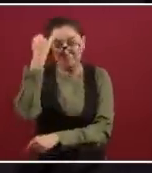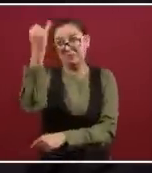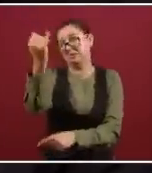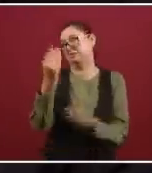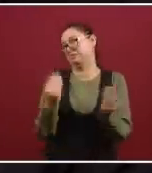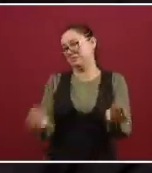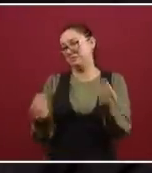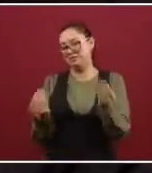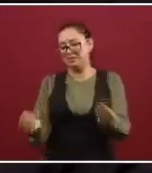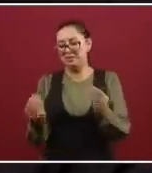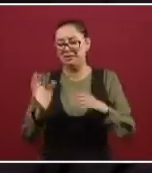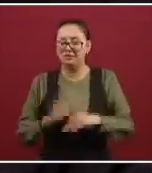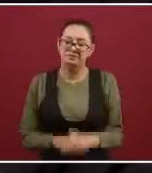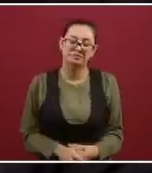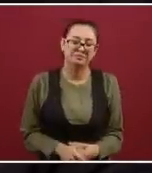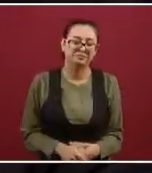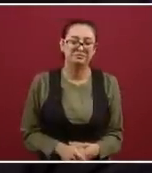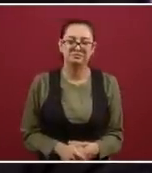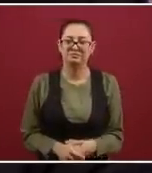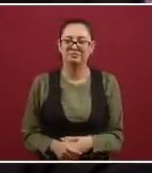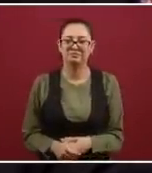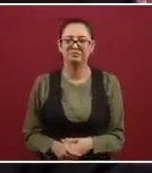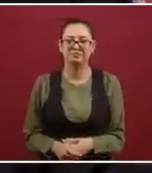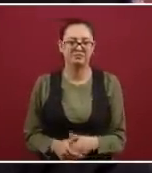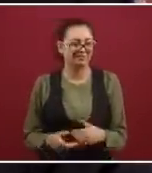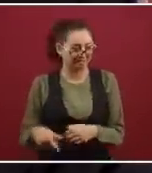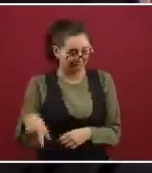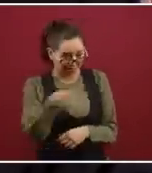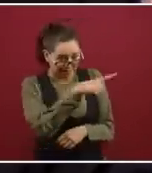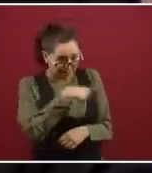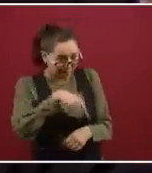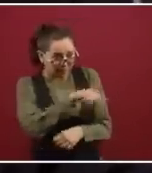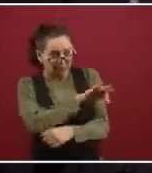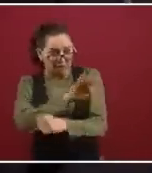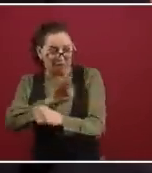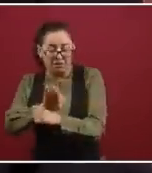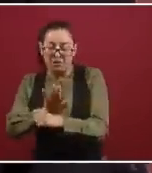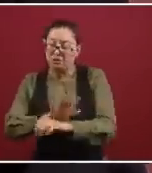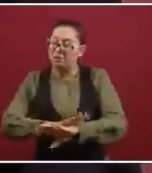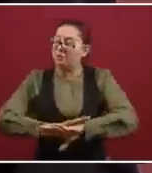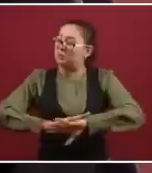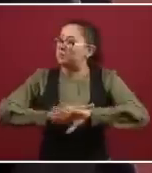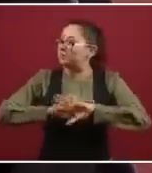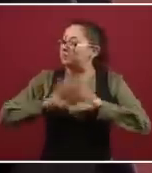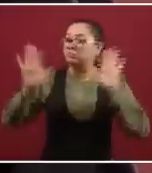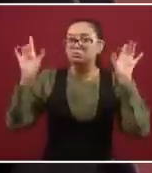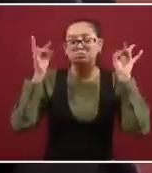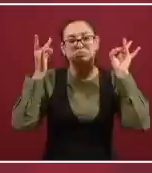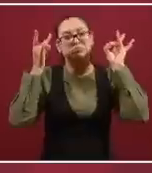con qué se contaba. Qué buena decisión la de reformar la Constitución